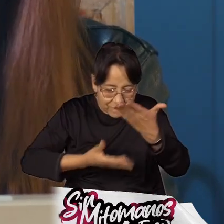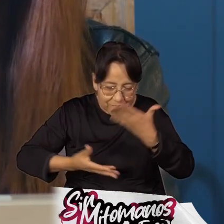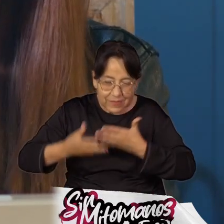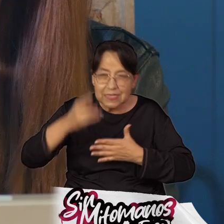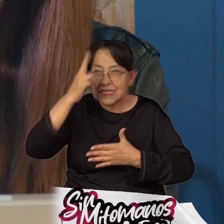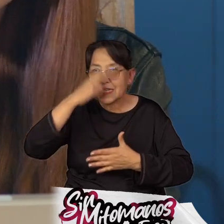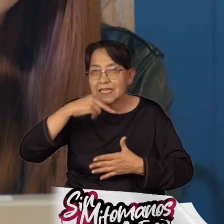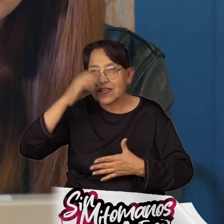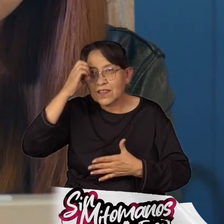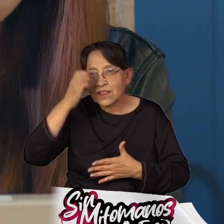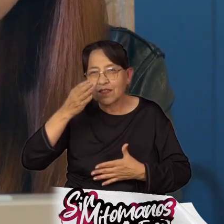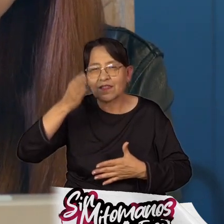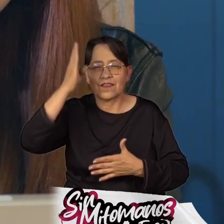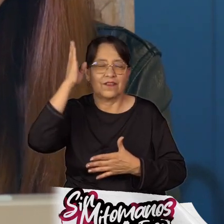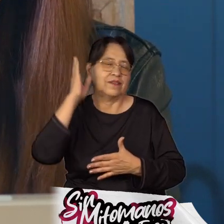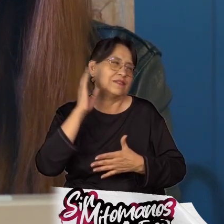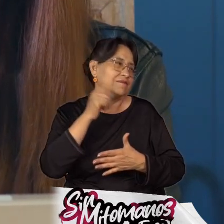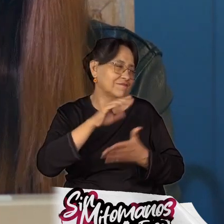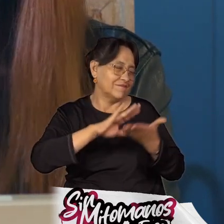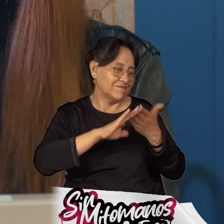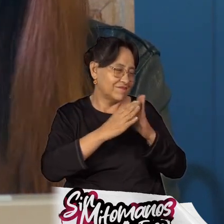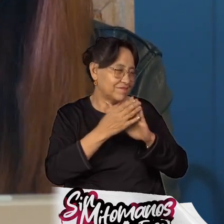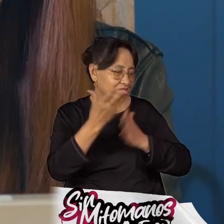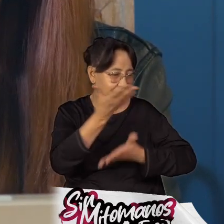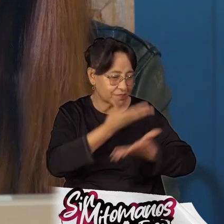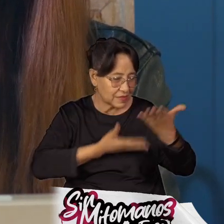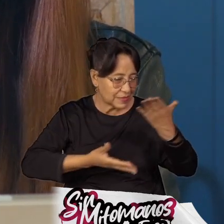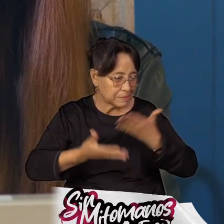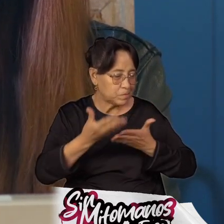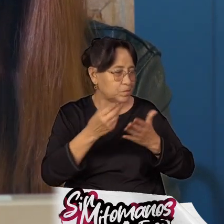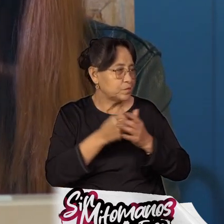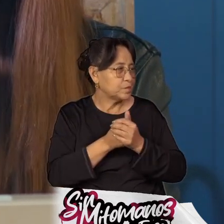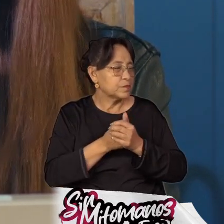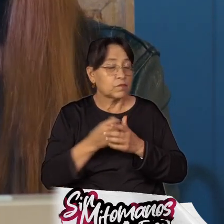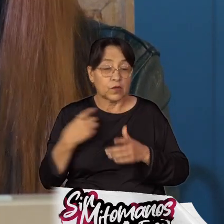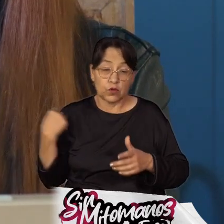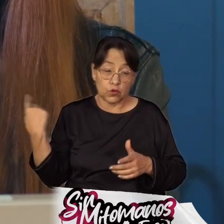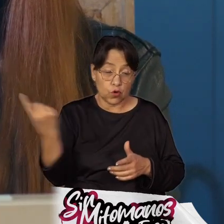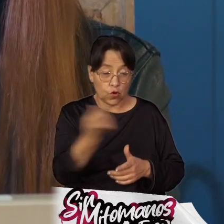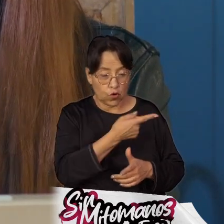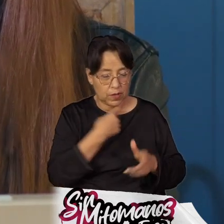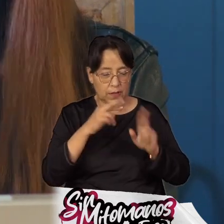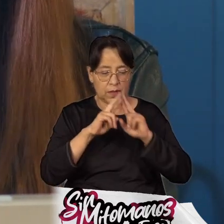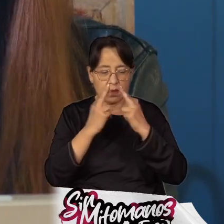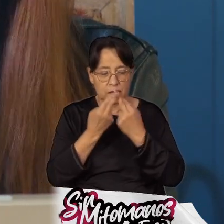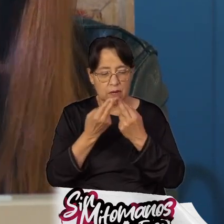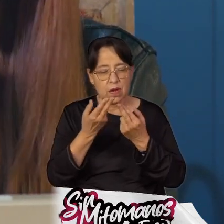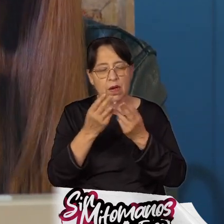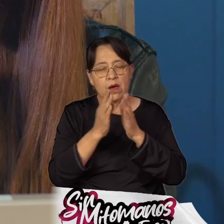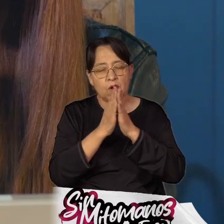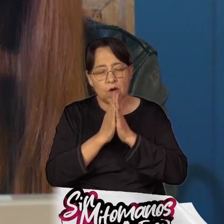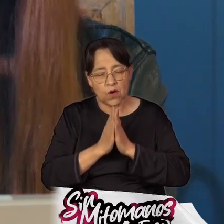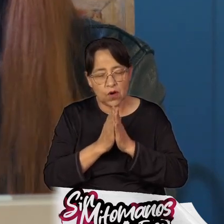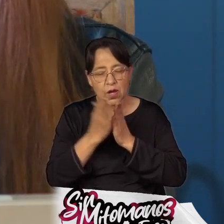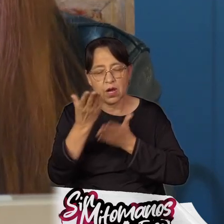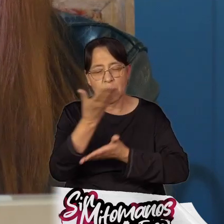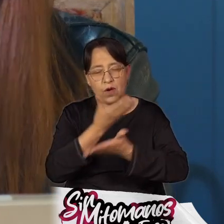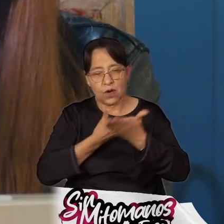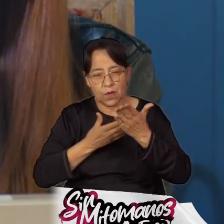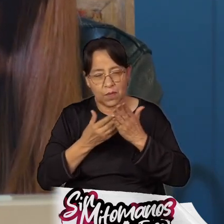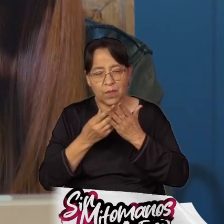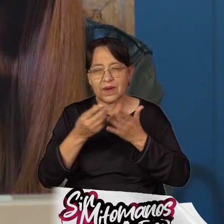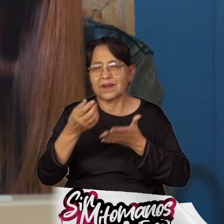En el Hijo de Dios. Tenían una práctica comunitaria en que se reunían a orar, se reunían a compartir